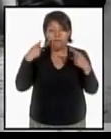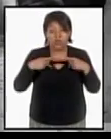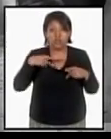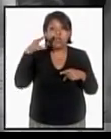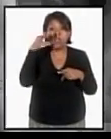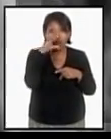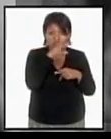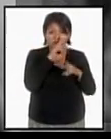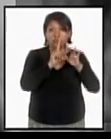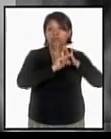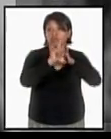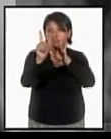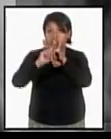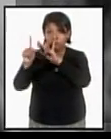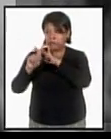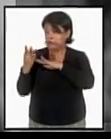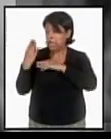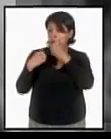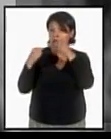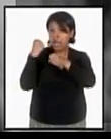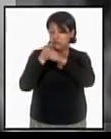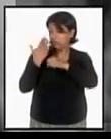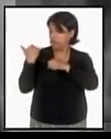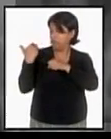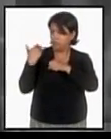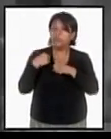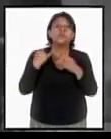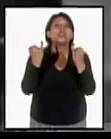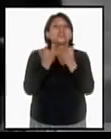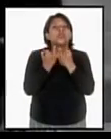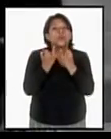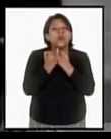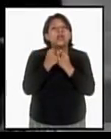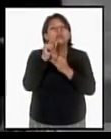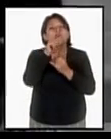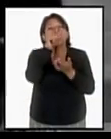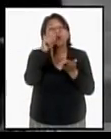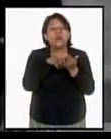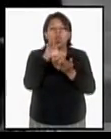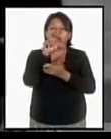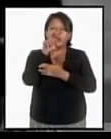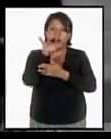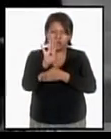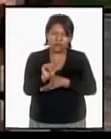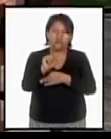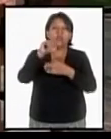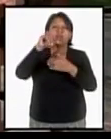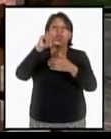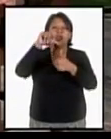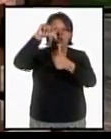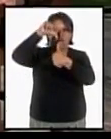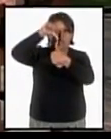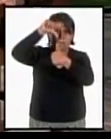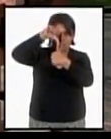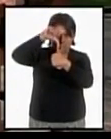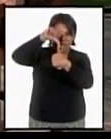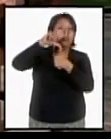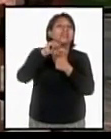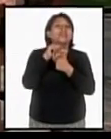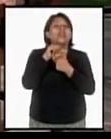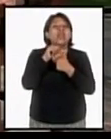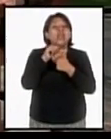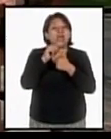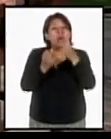últimos años, también de personas del Caribe, de personas de países de Centroamérica, y entonces hay nuevas